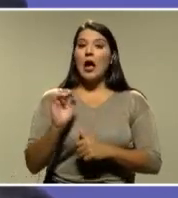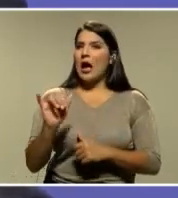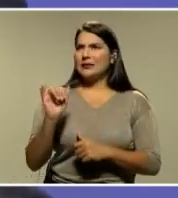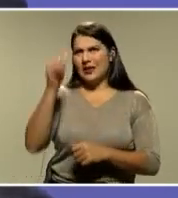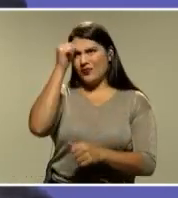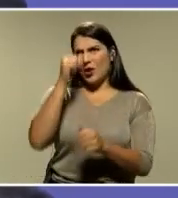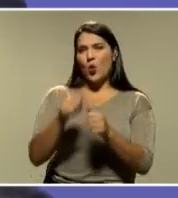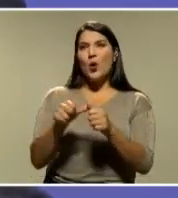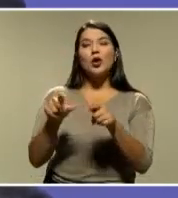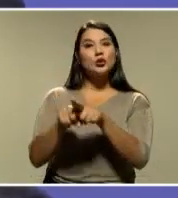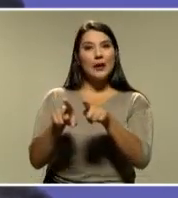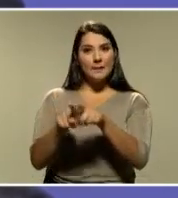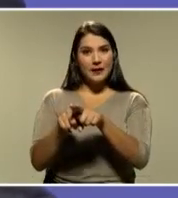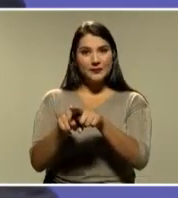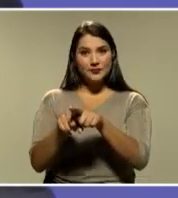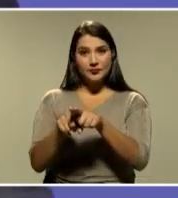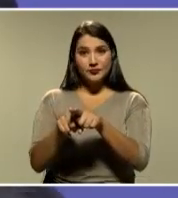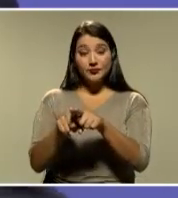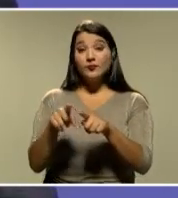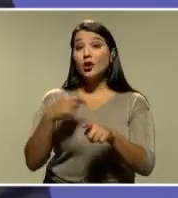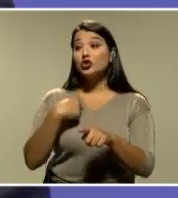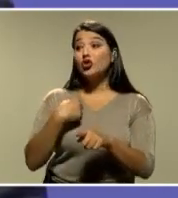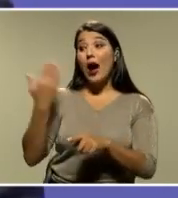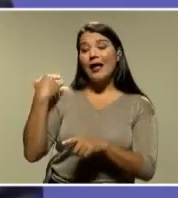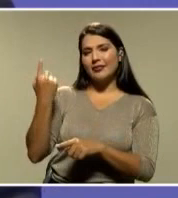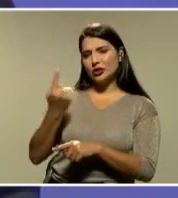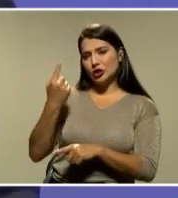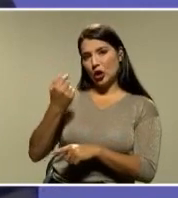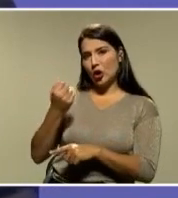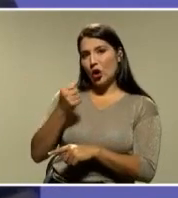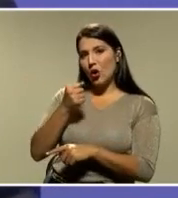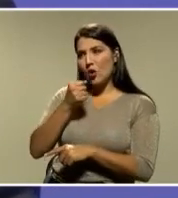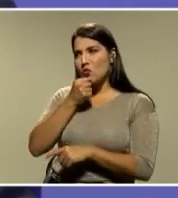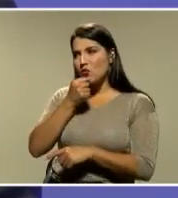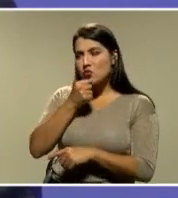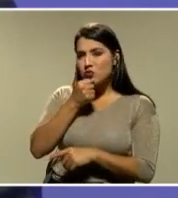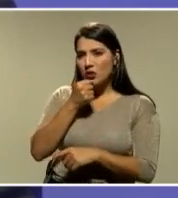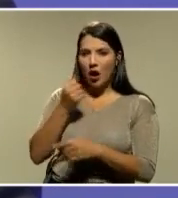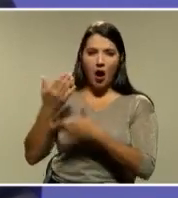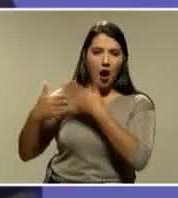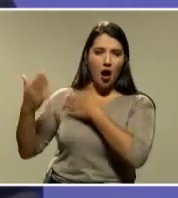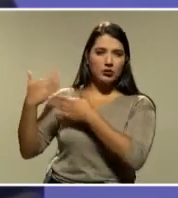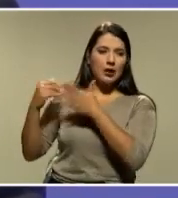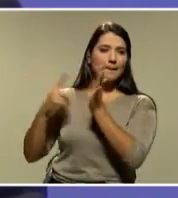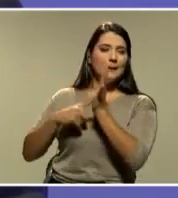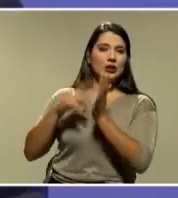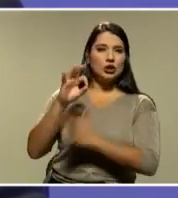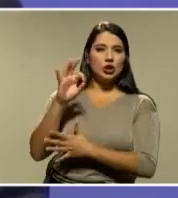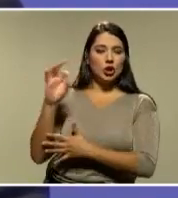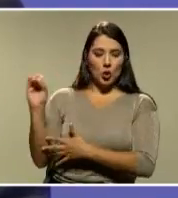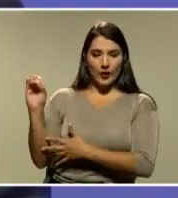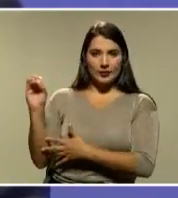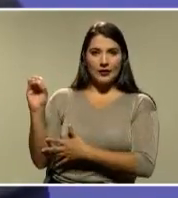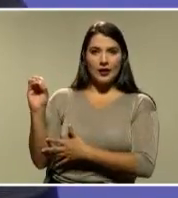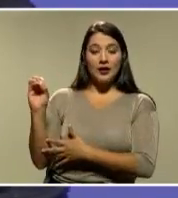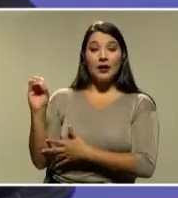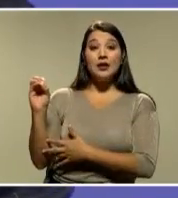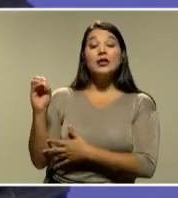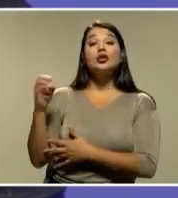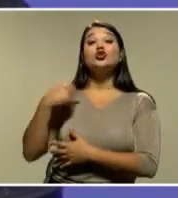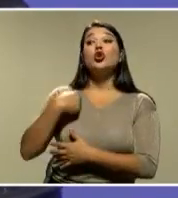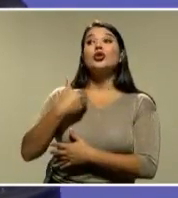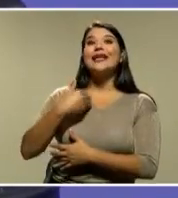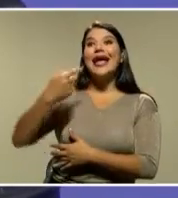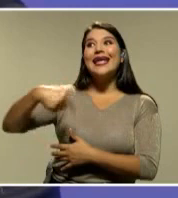Así recuerdo incluso que siendo solamente reportero más atrás, allá en los años 90, nos tocaba